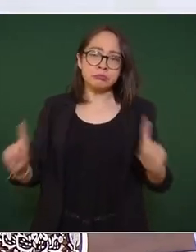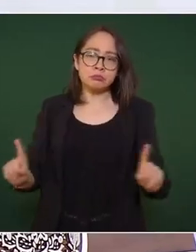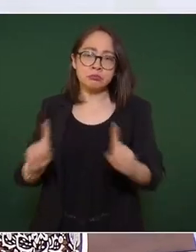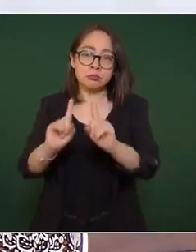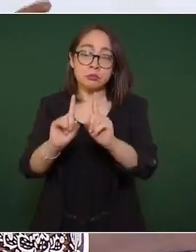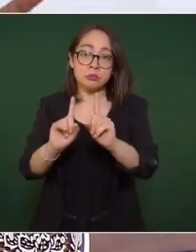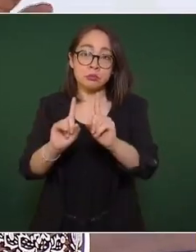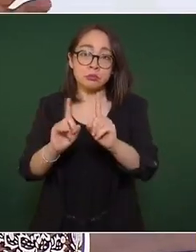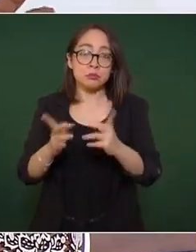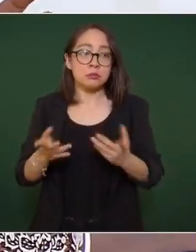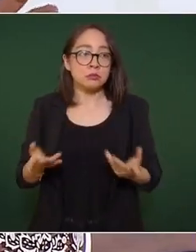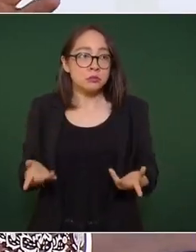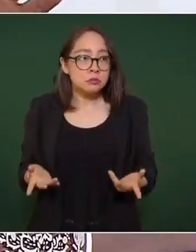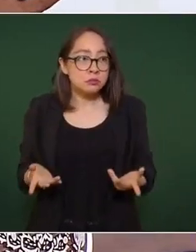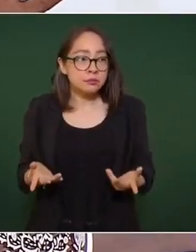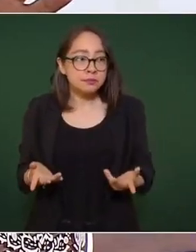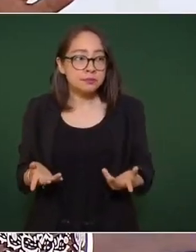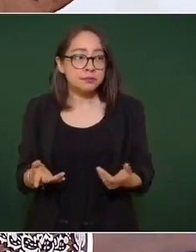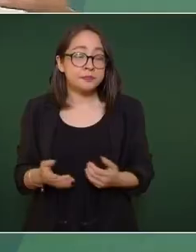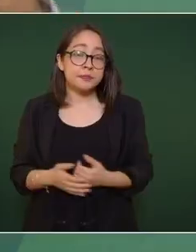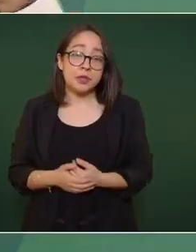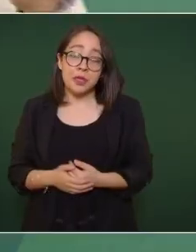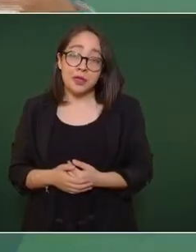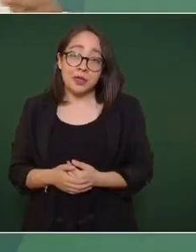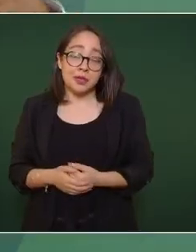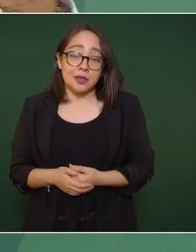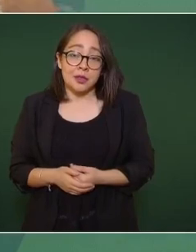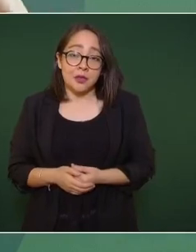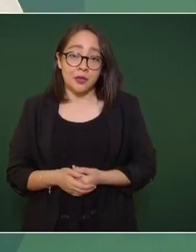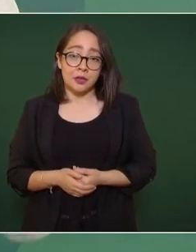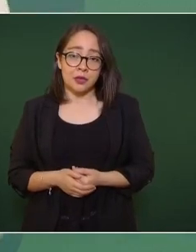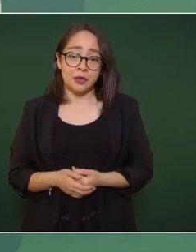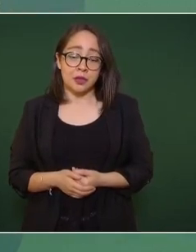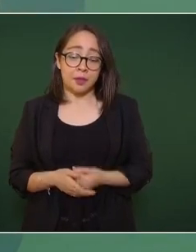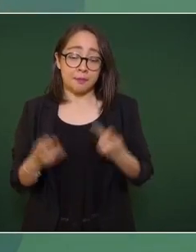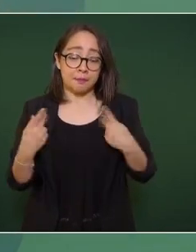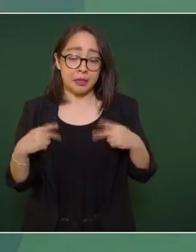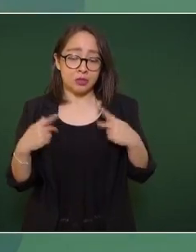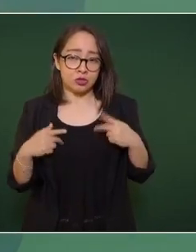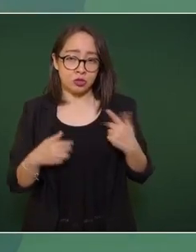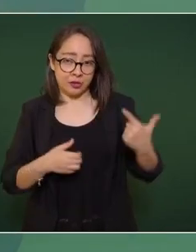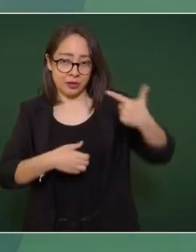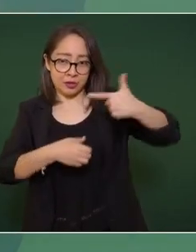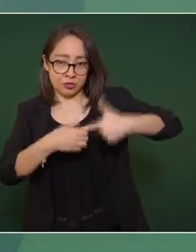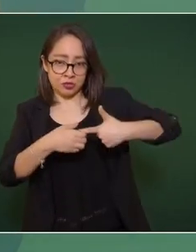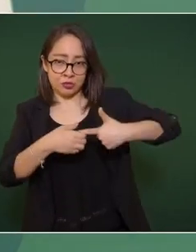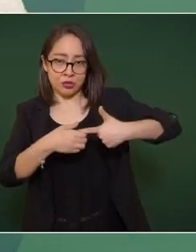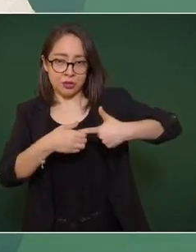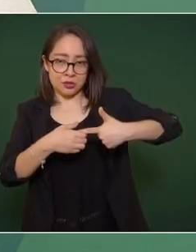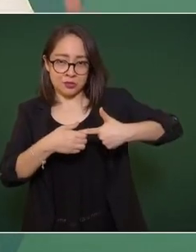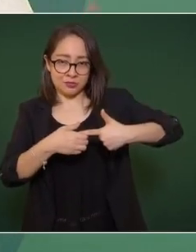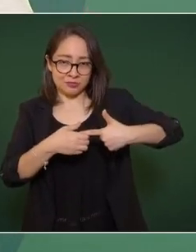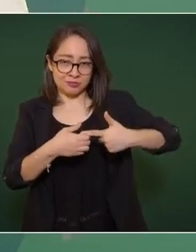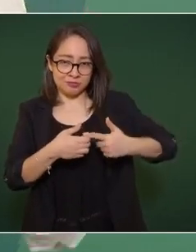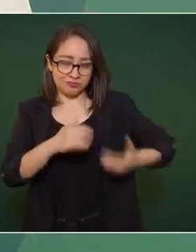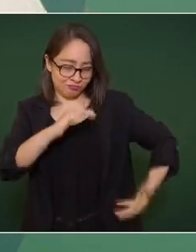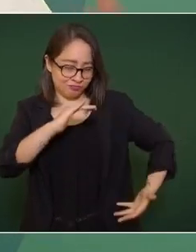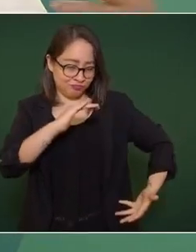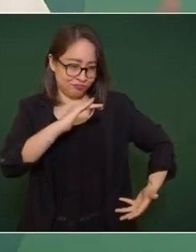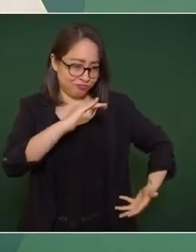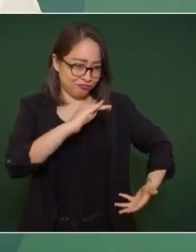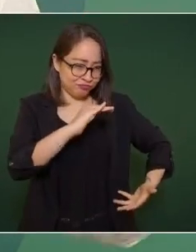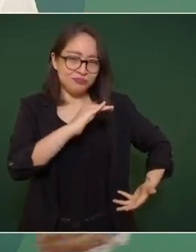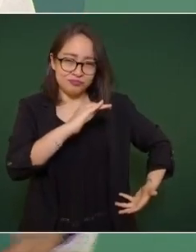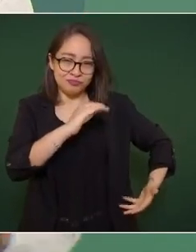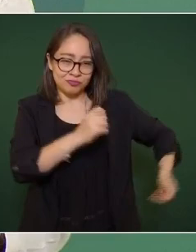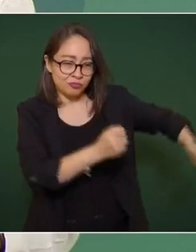y la gente está recogiendo la gasolina con bidones, con